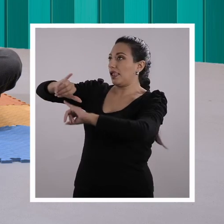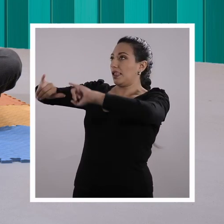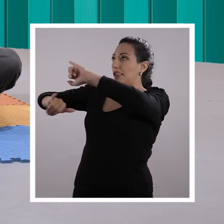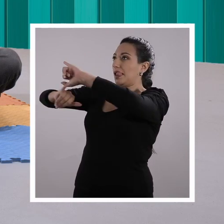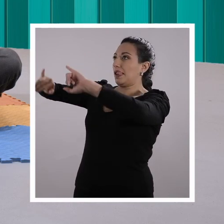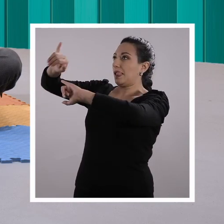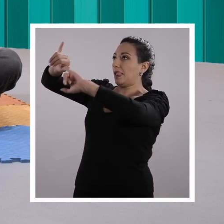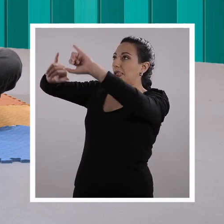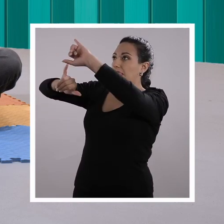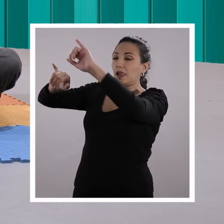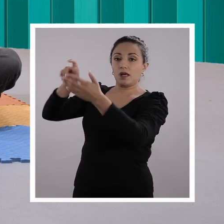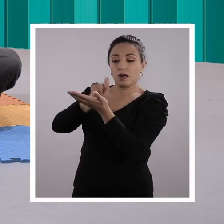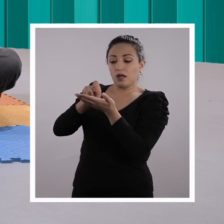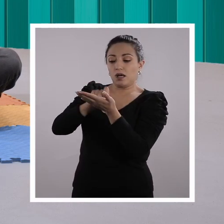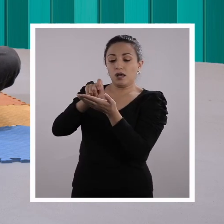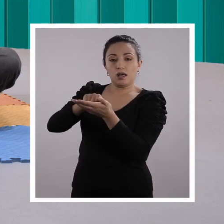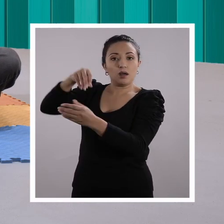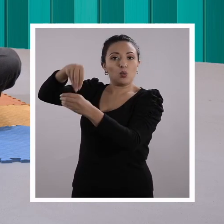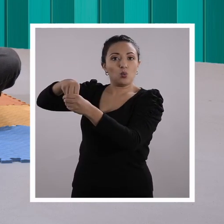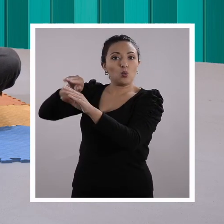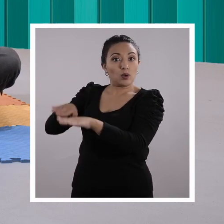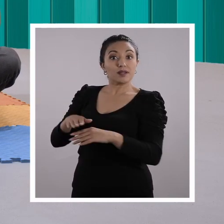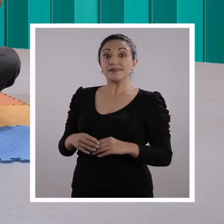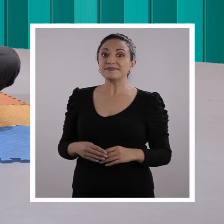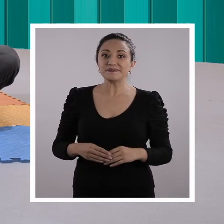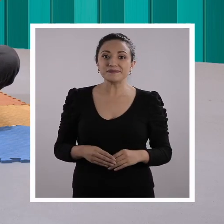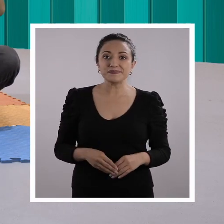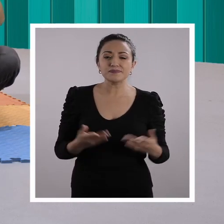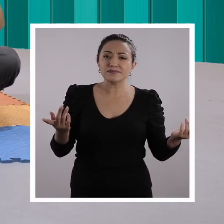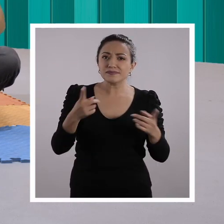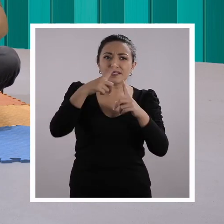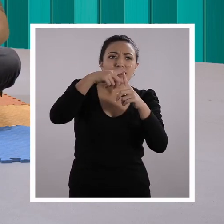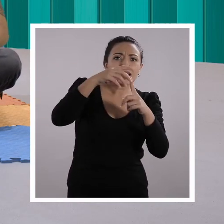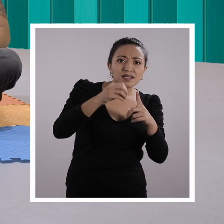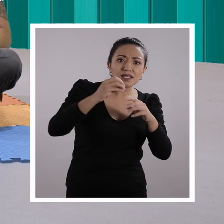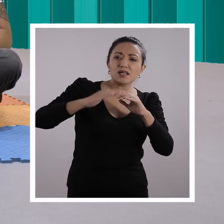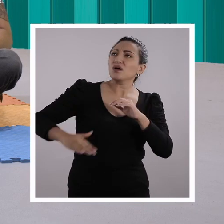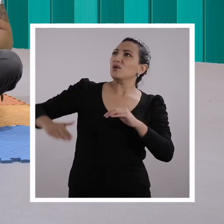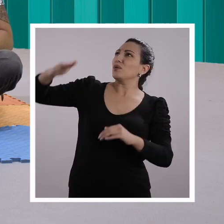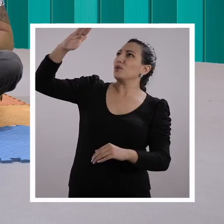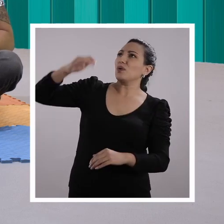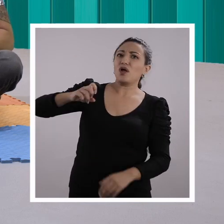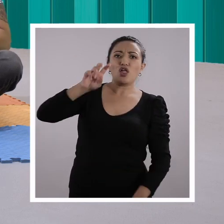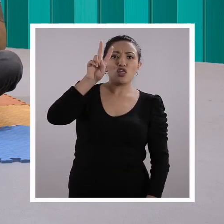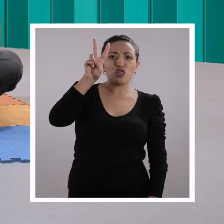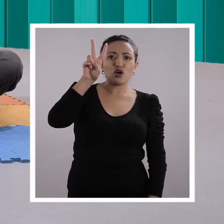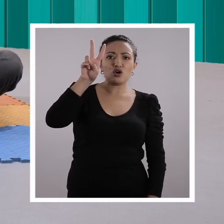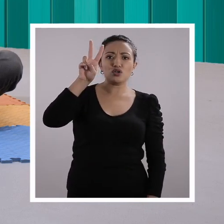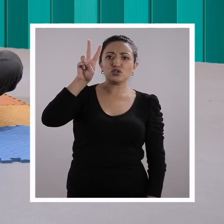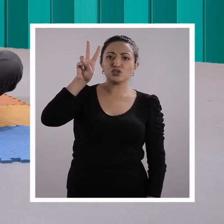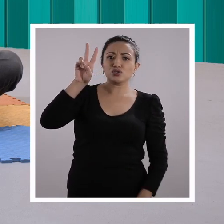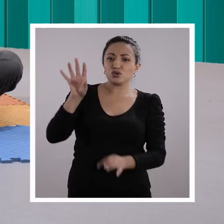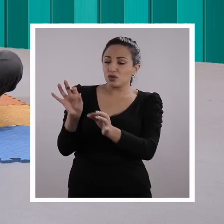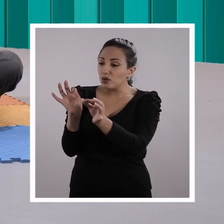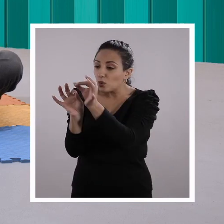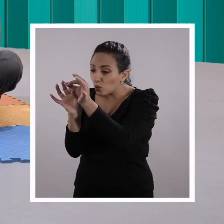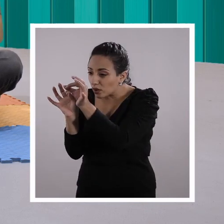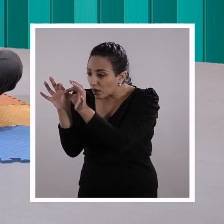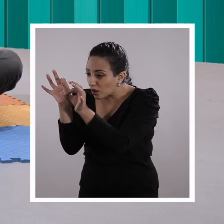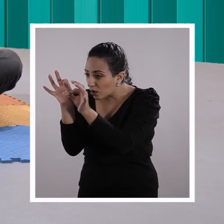su poder se imagina medir al tío alberto que mide casi 210 por agujas una aguja